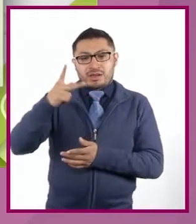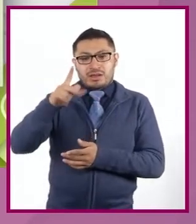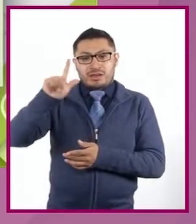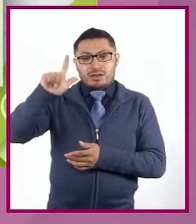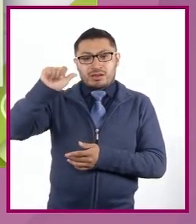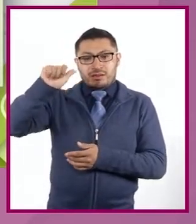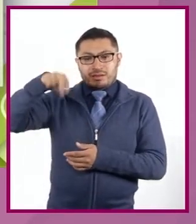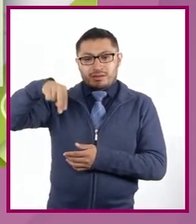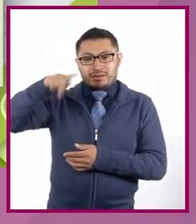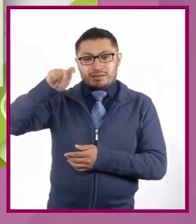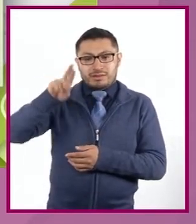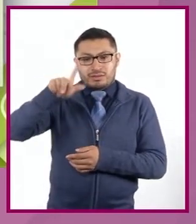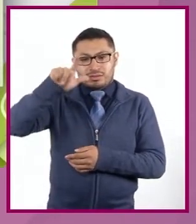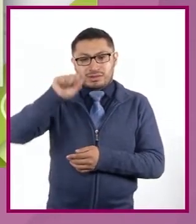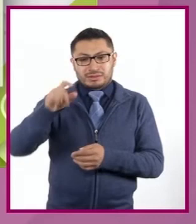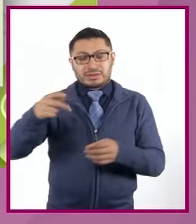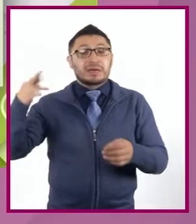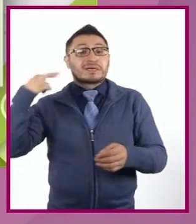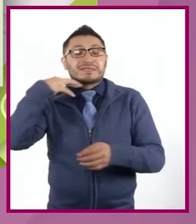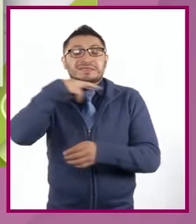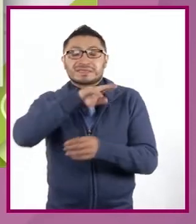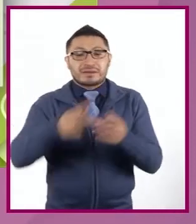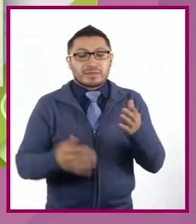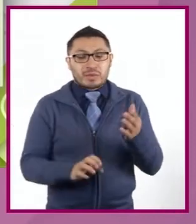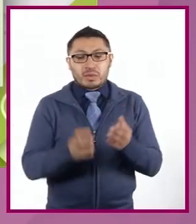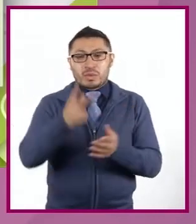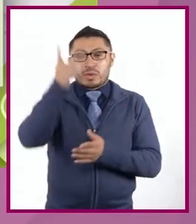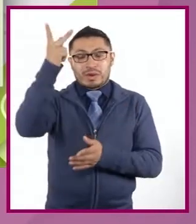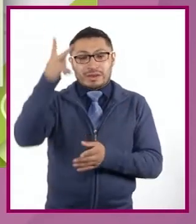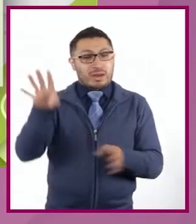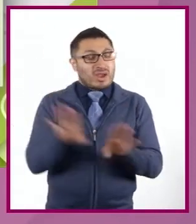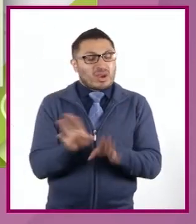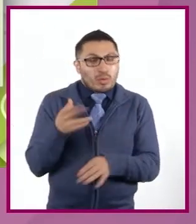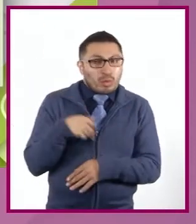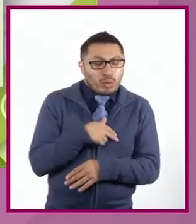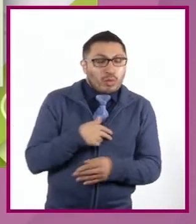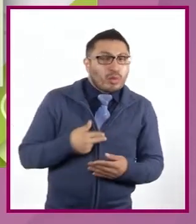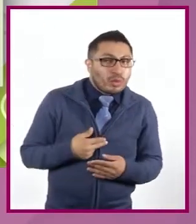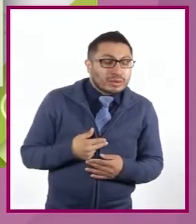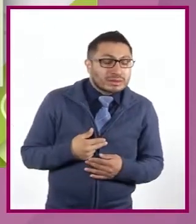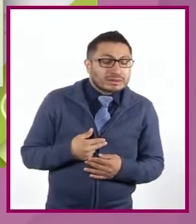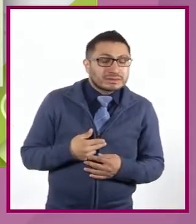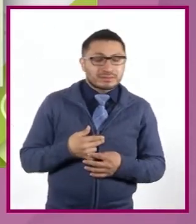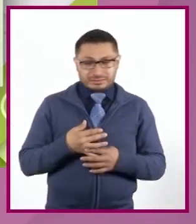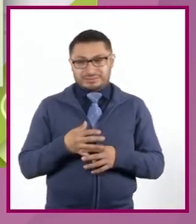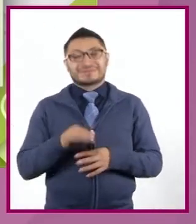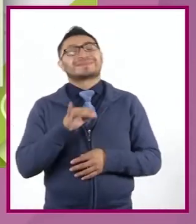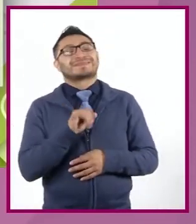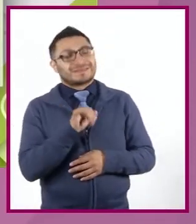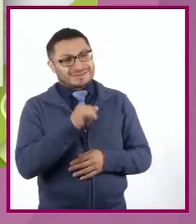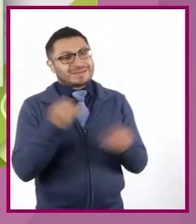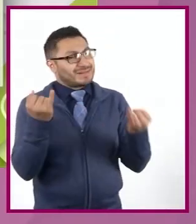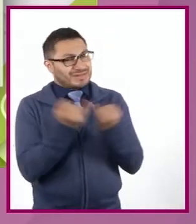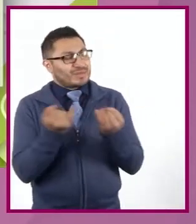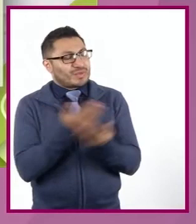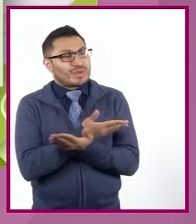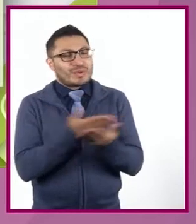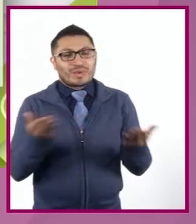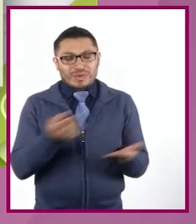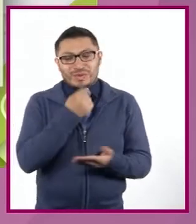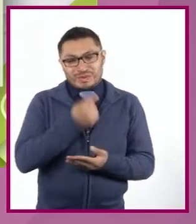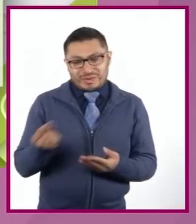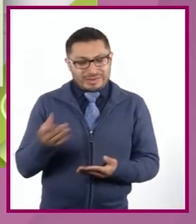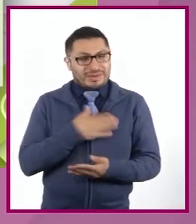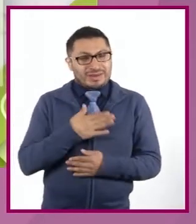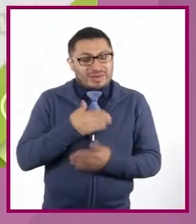aceleradamente. ¿Como nosotras?, interrumpen las pequeñas plántulas. Sí, como ustedes y